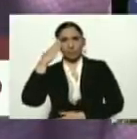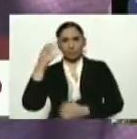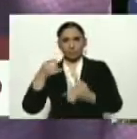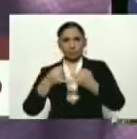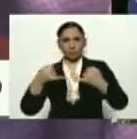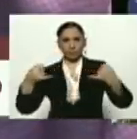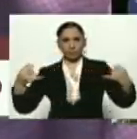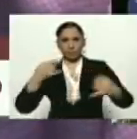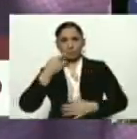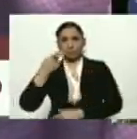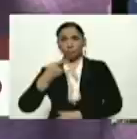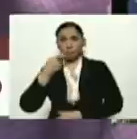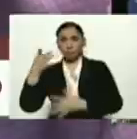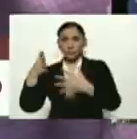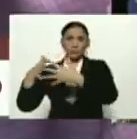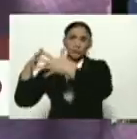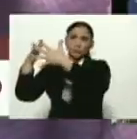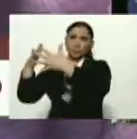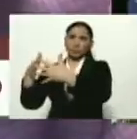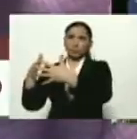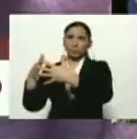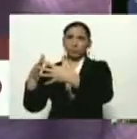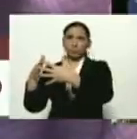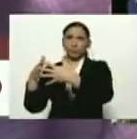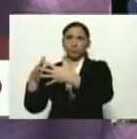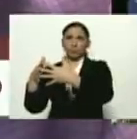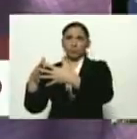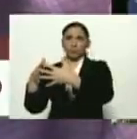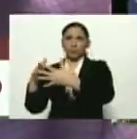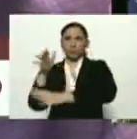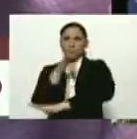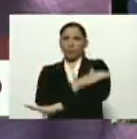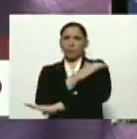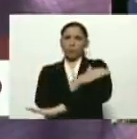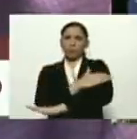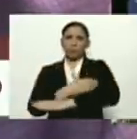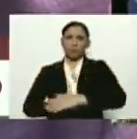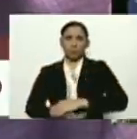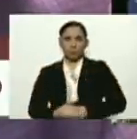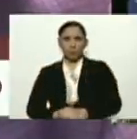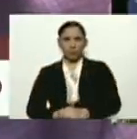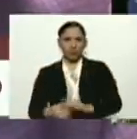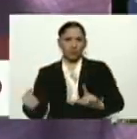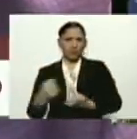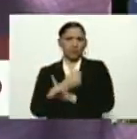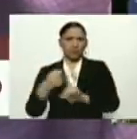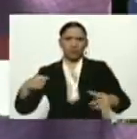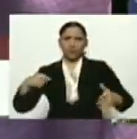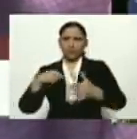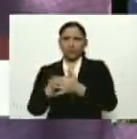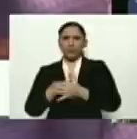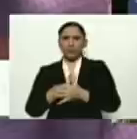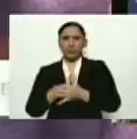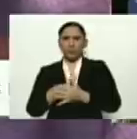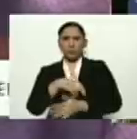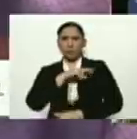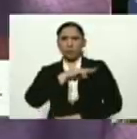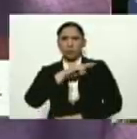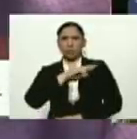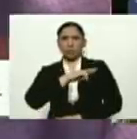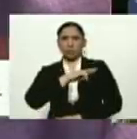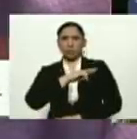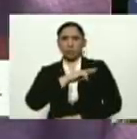la política norteamericana es la derecha golpista, fascista, racista.